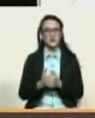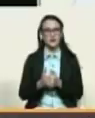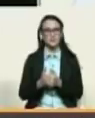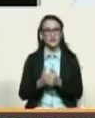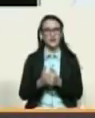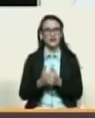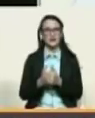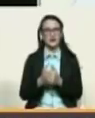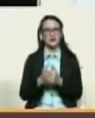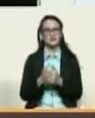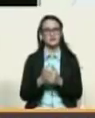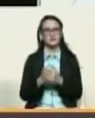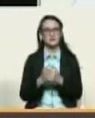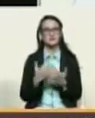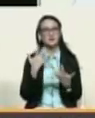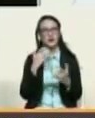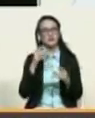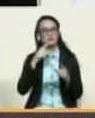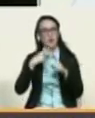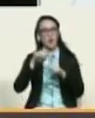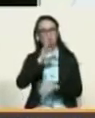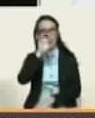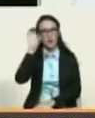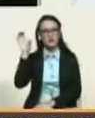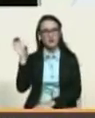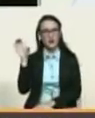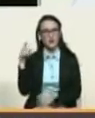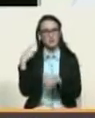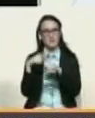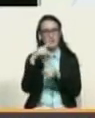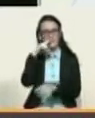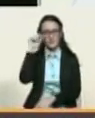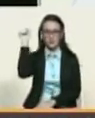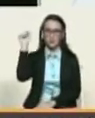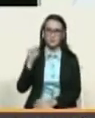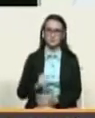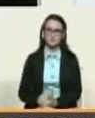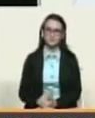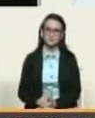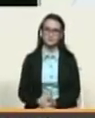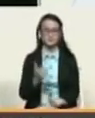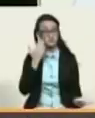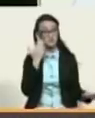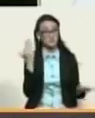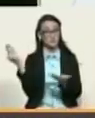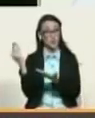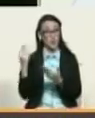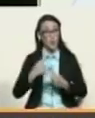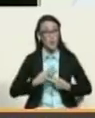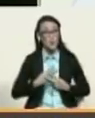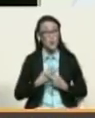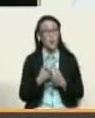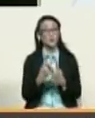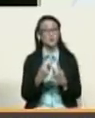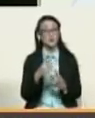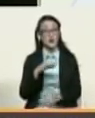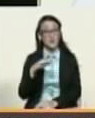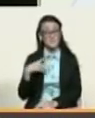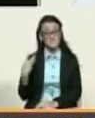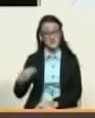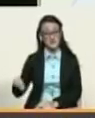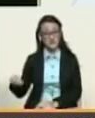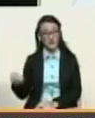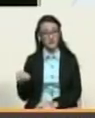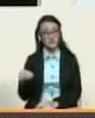competencias concurrentes tanto de estos estados como del Ejecutivo Nacional. Ahí está la voluntad del presidente Nicolás Maduro, de